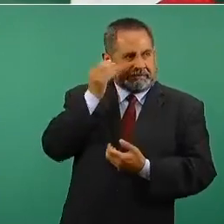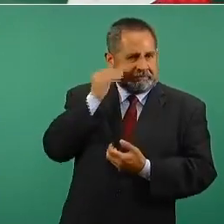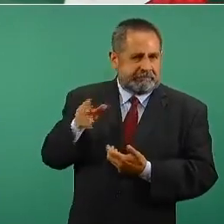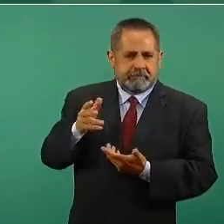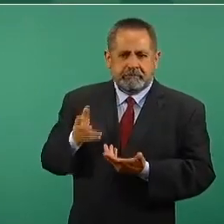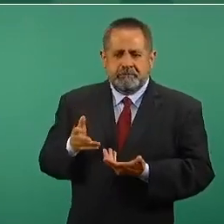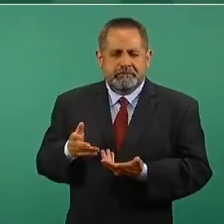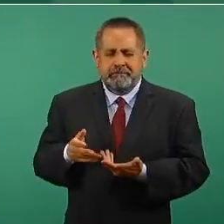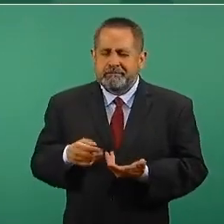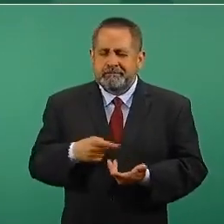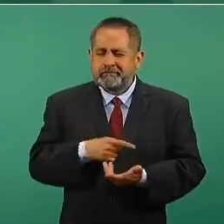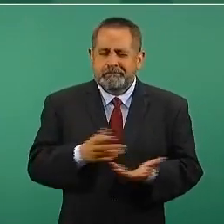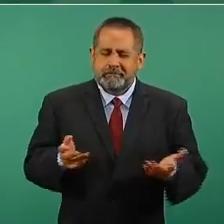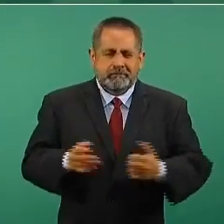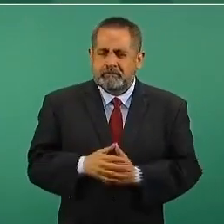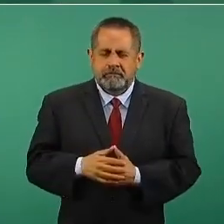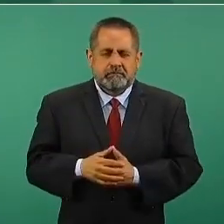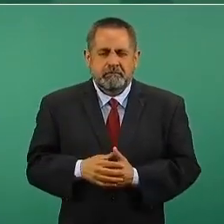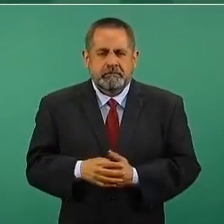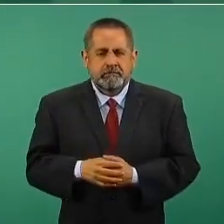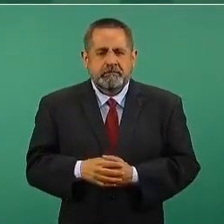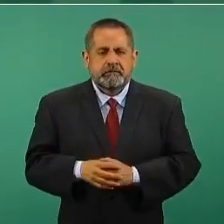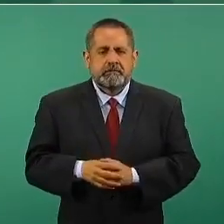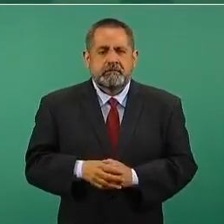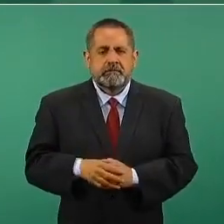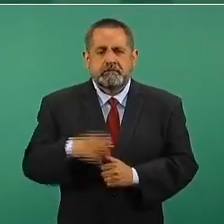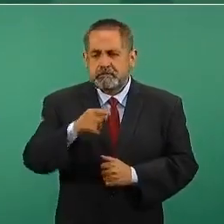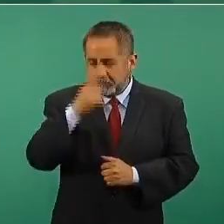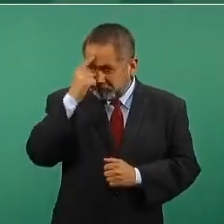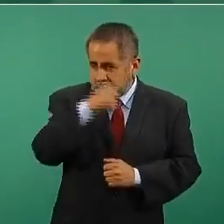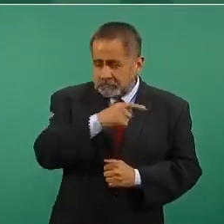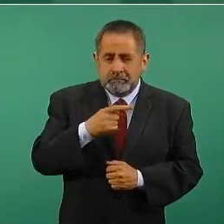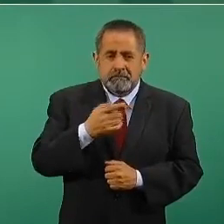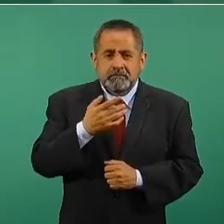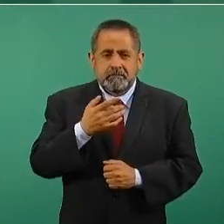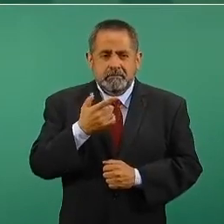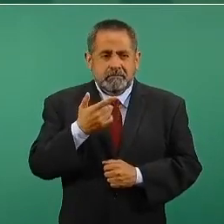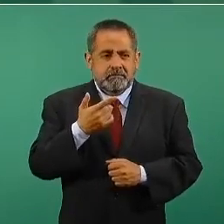abierta. Incluso lo de los gases